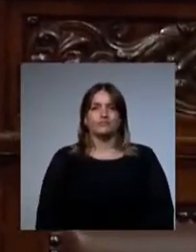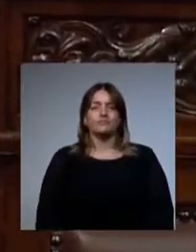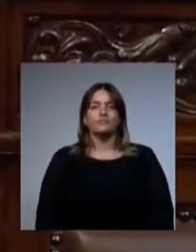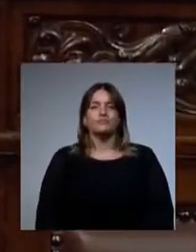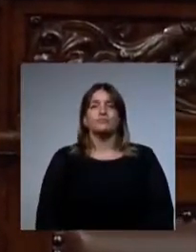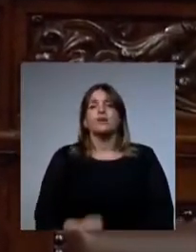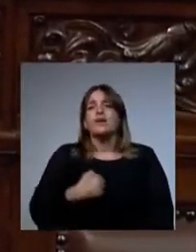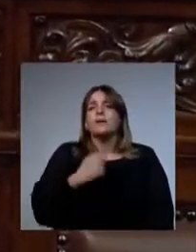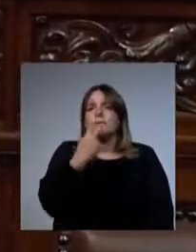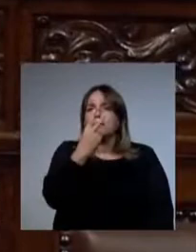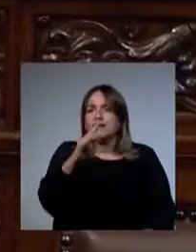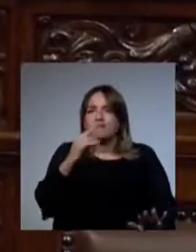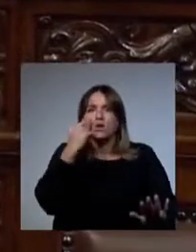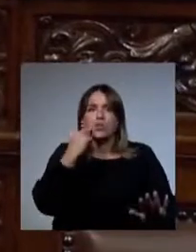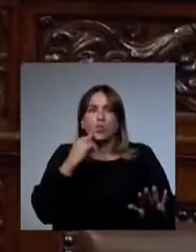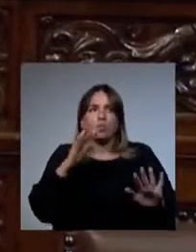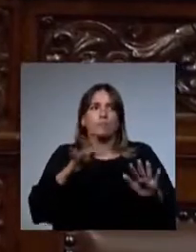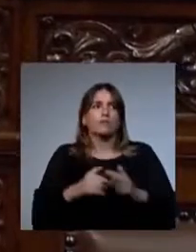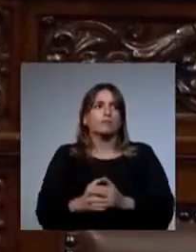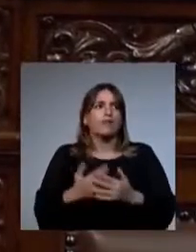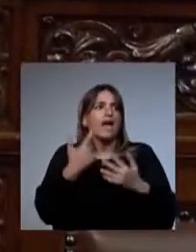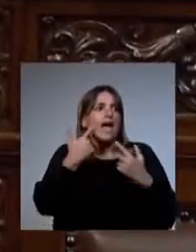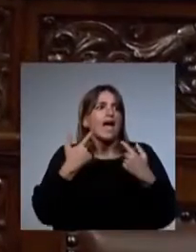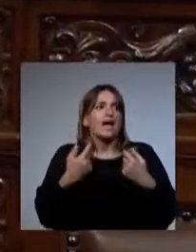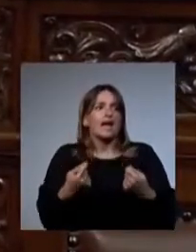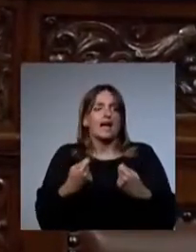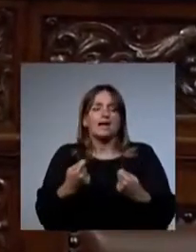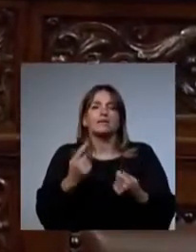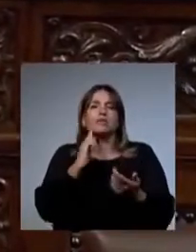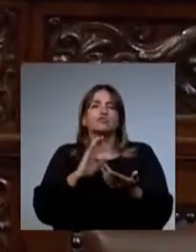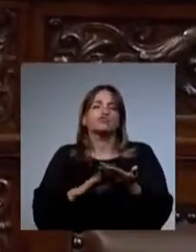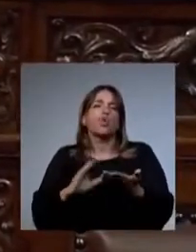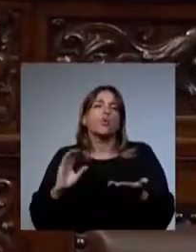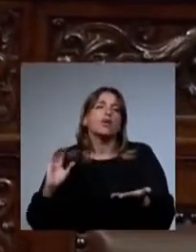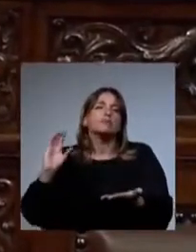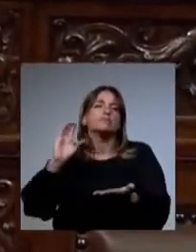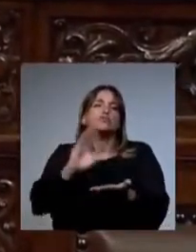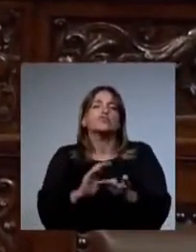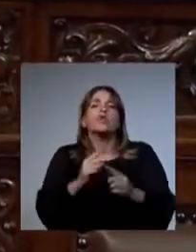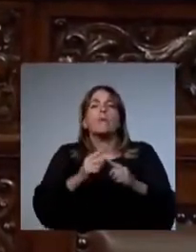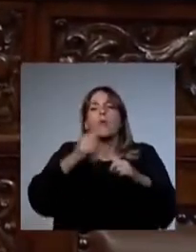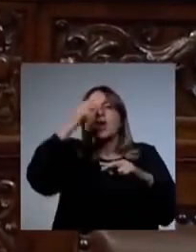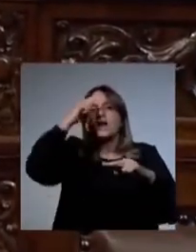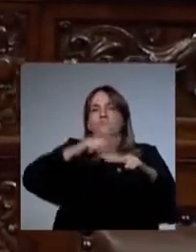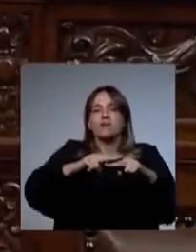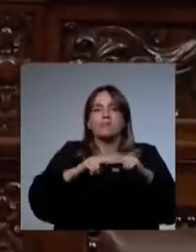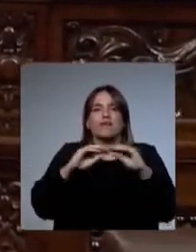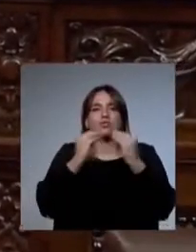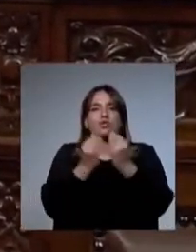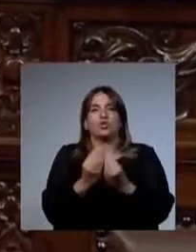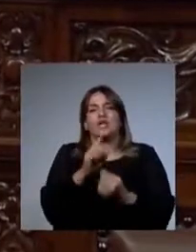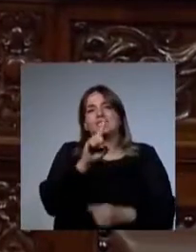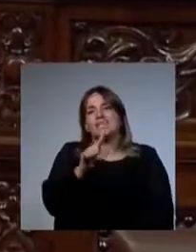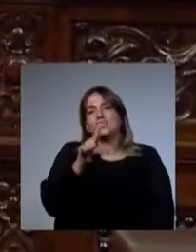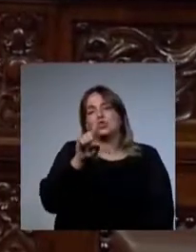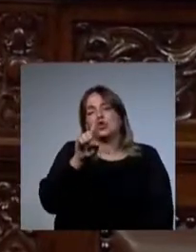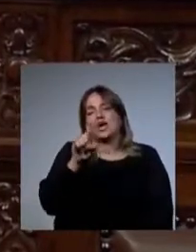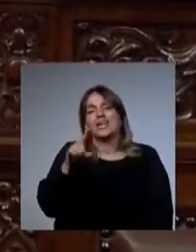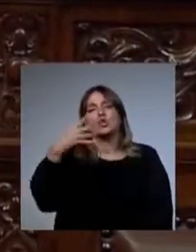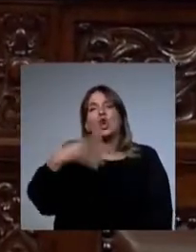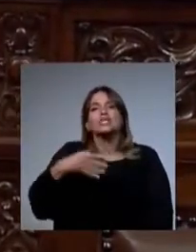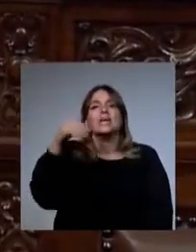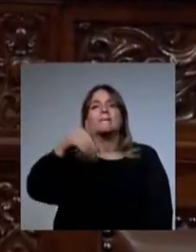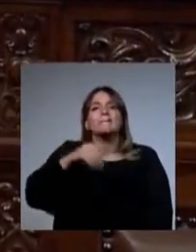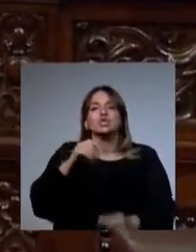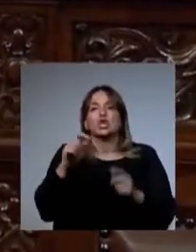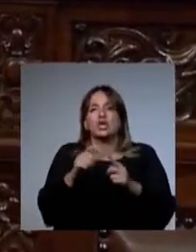Fíjense esta cifra. El gasto en subsidios por enfermedad pasó de 114 millones de dólares